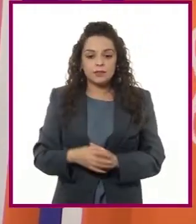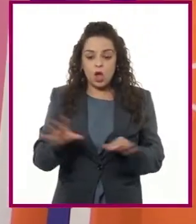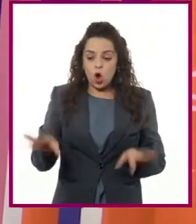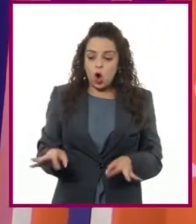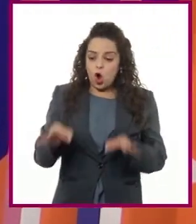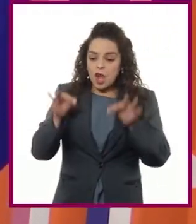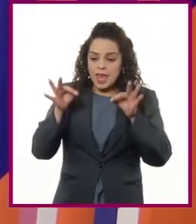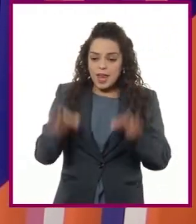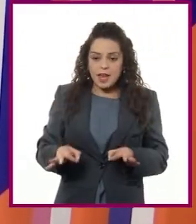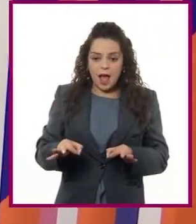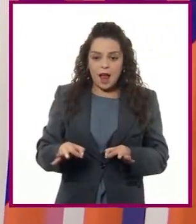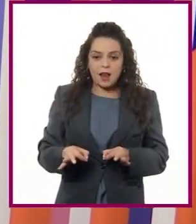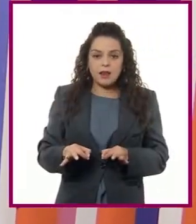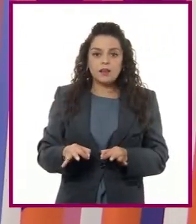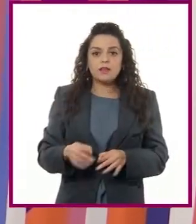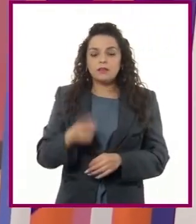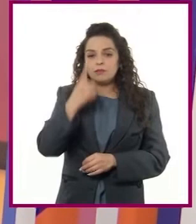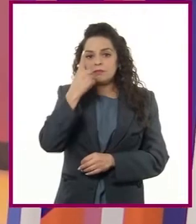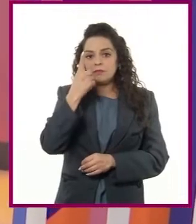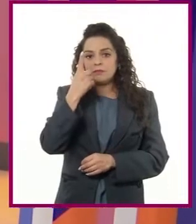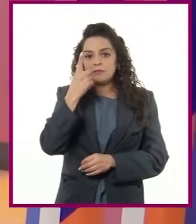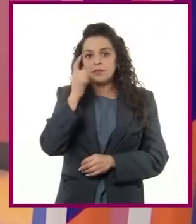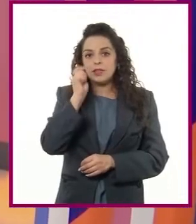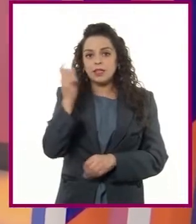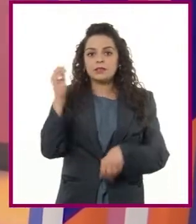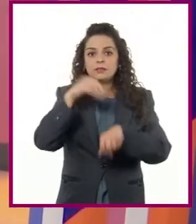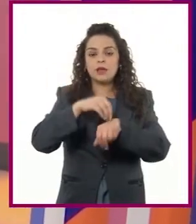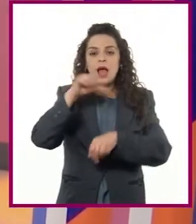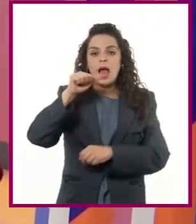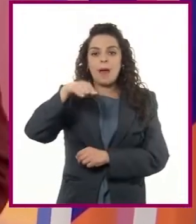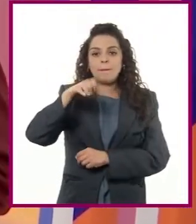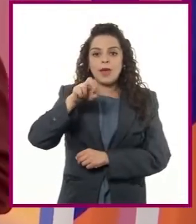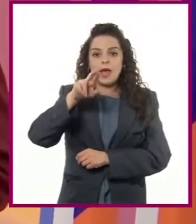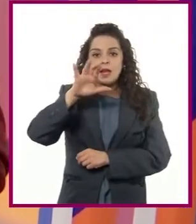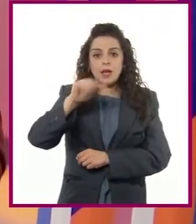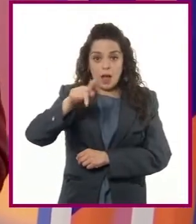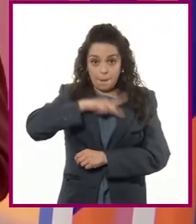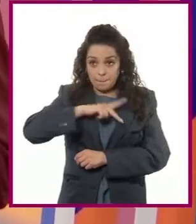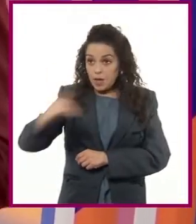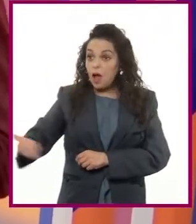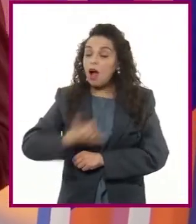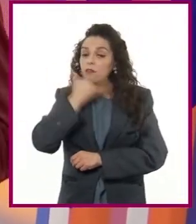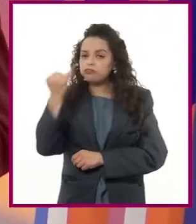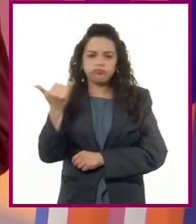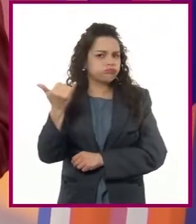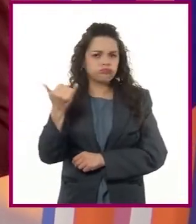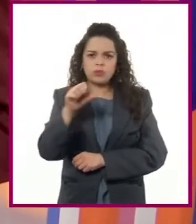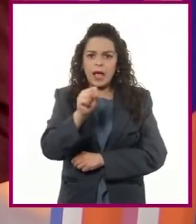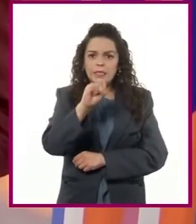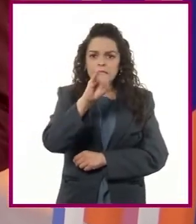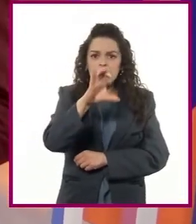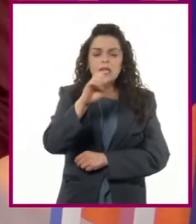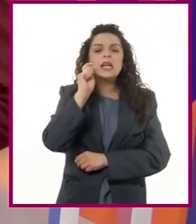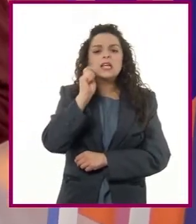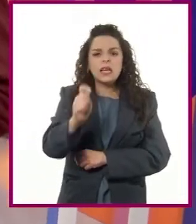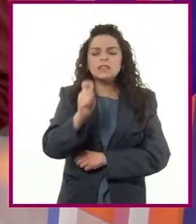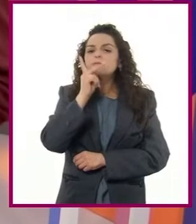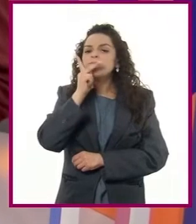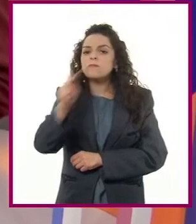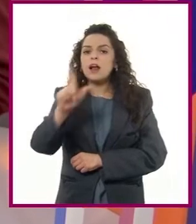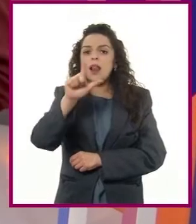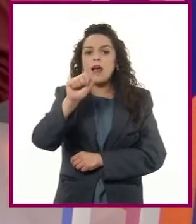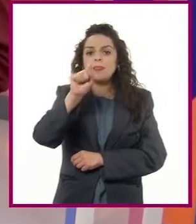original solo está escrito América y que no es un error de mi parte. SIC es una palabra latina que